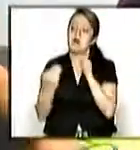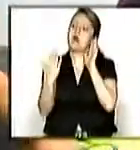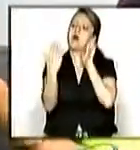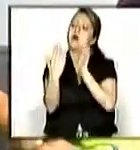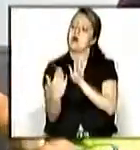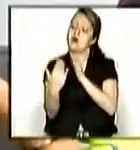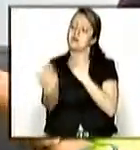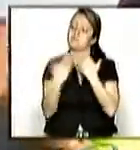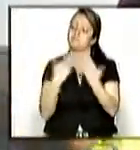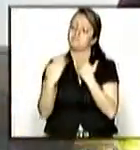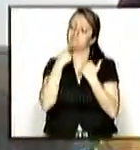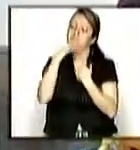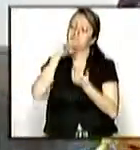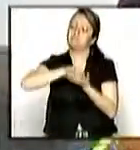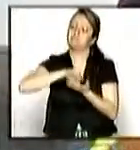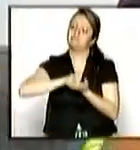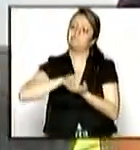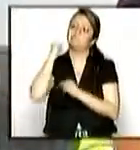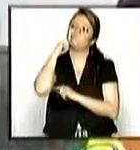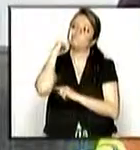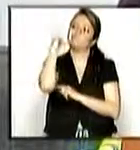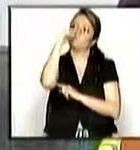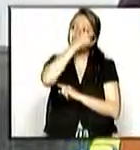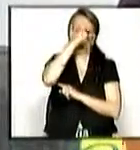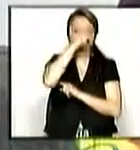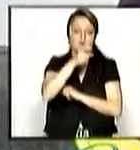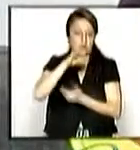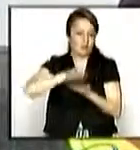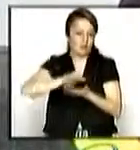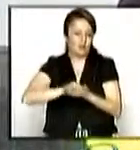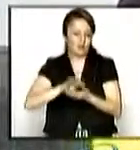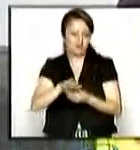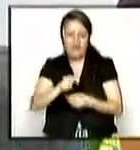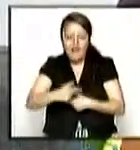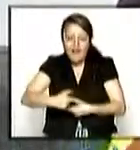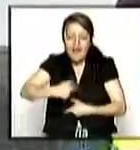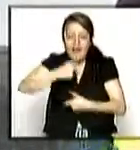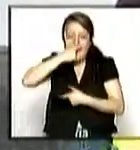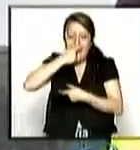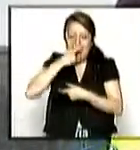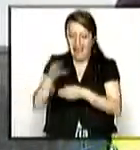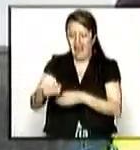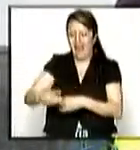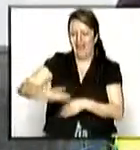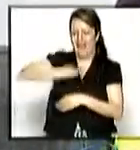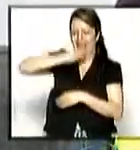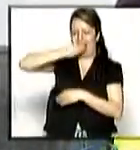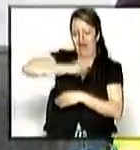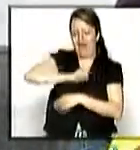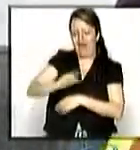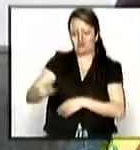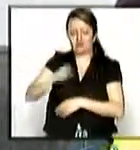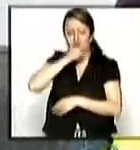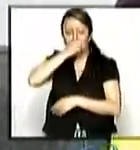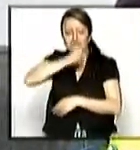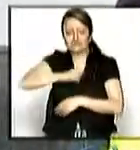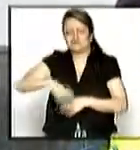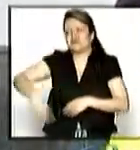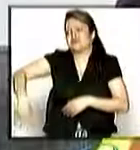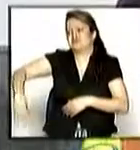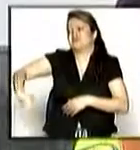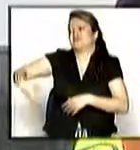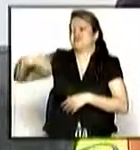no solamente lo que usted decía ahora de prótesis viejas, de muchísimo material y metal en boca,